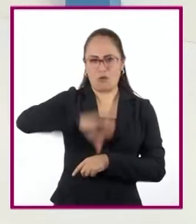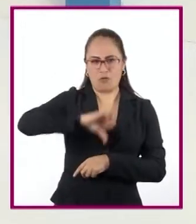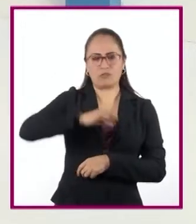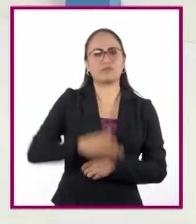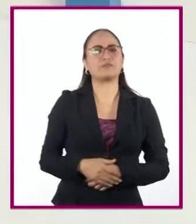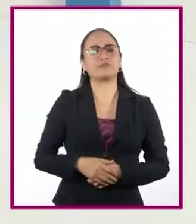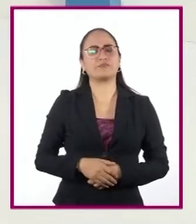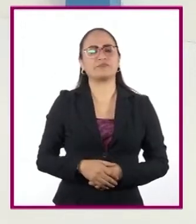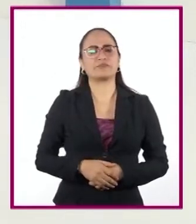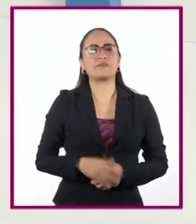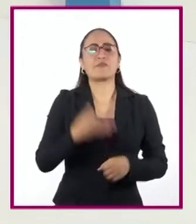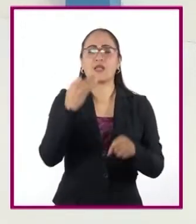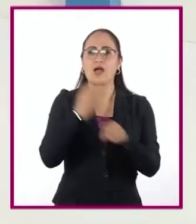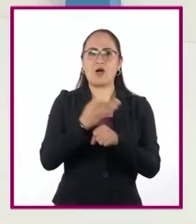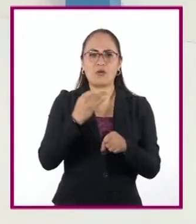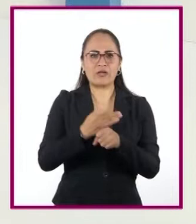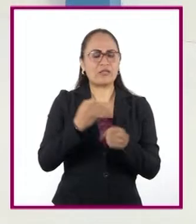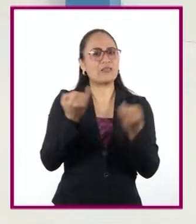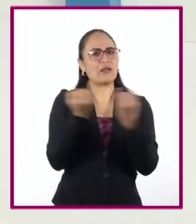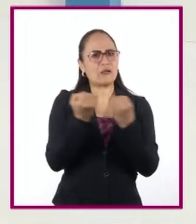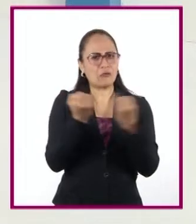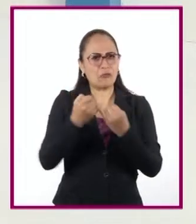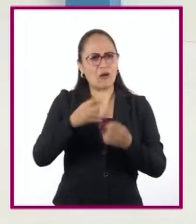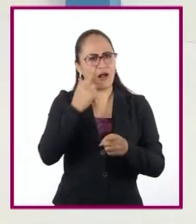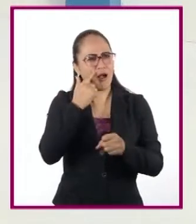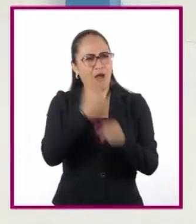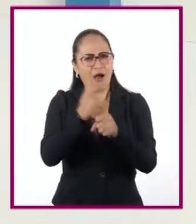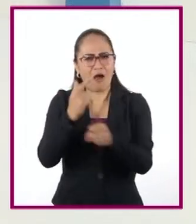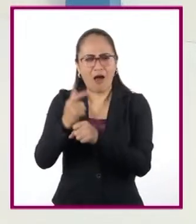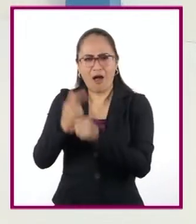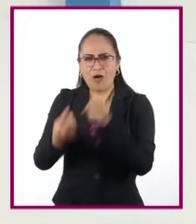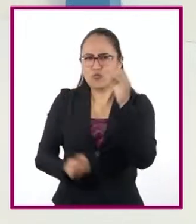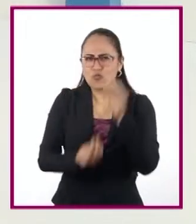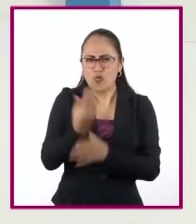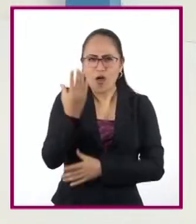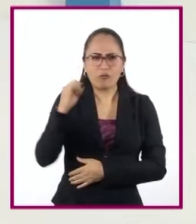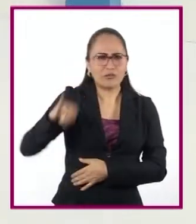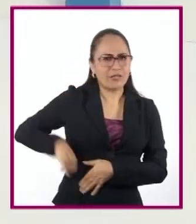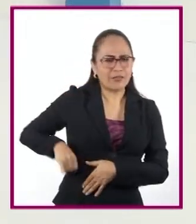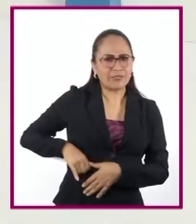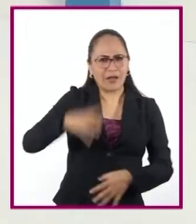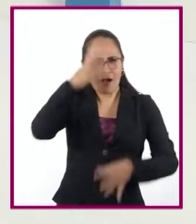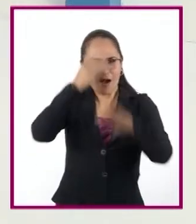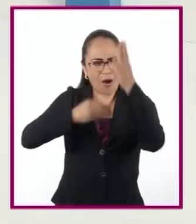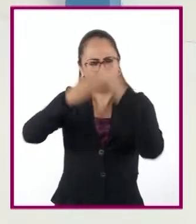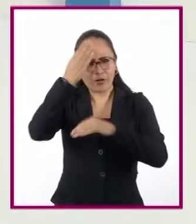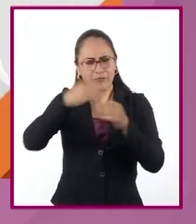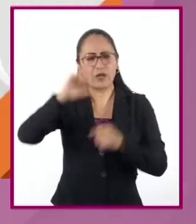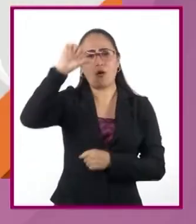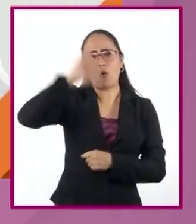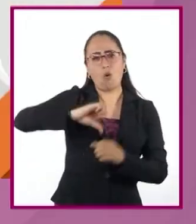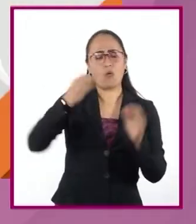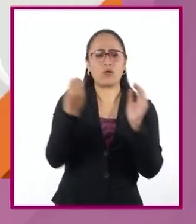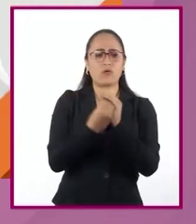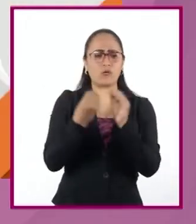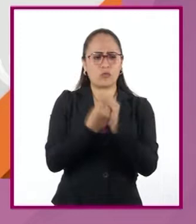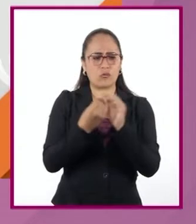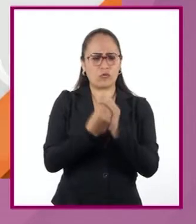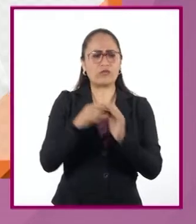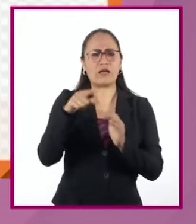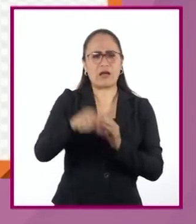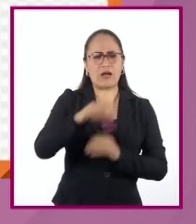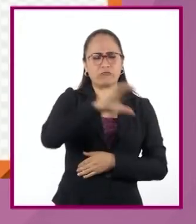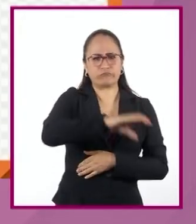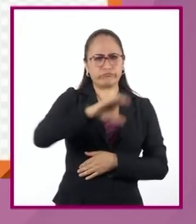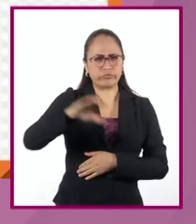espacio, donde haremos nuevos e interesantes descubrimientos. La sesión de hoy lleva por título El nacimiento de